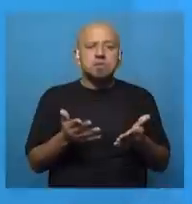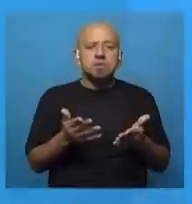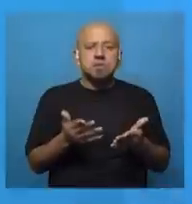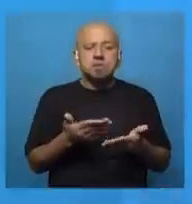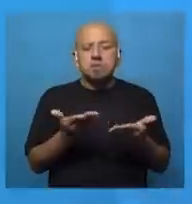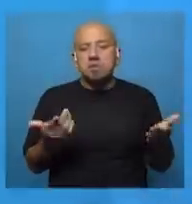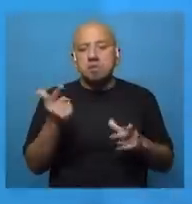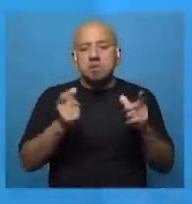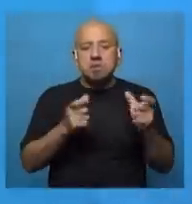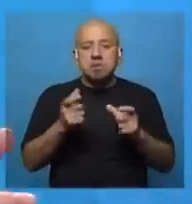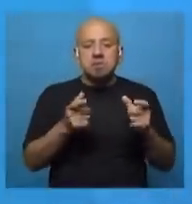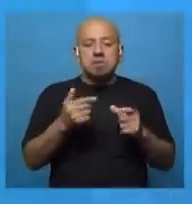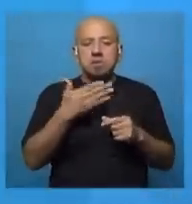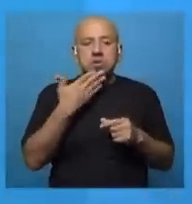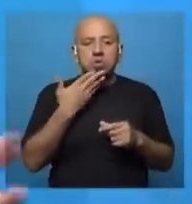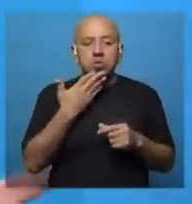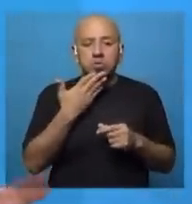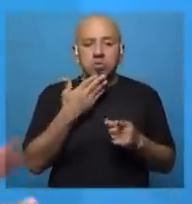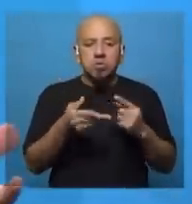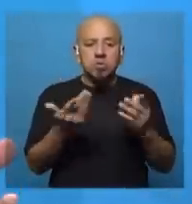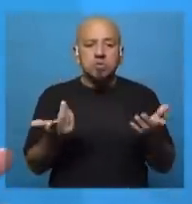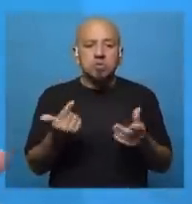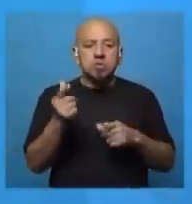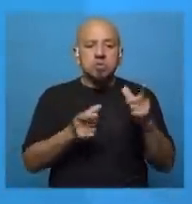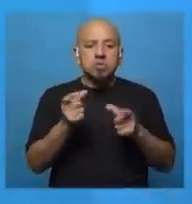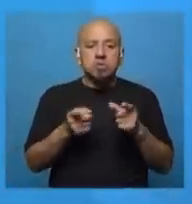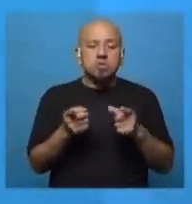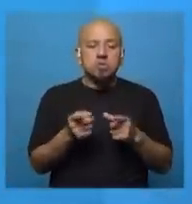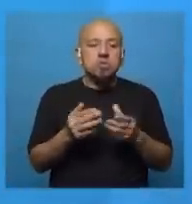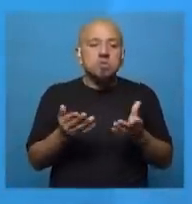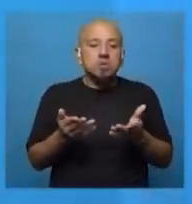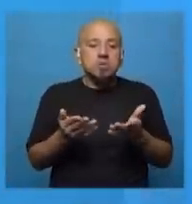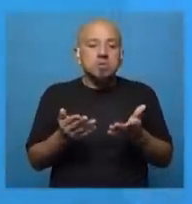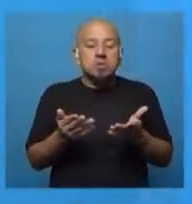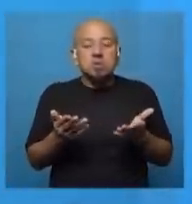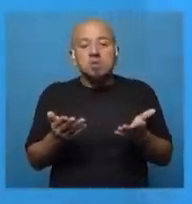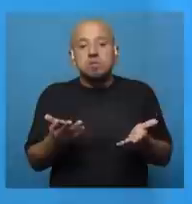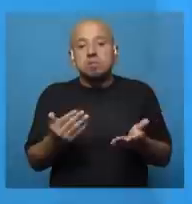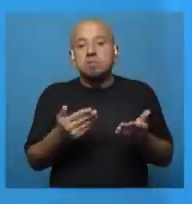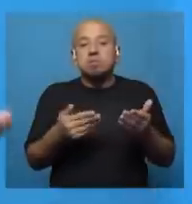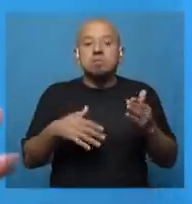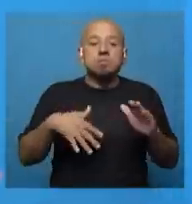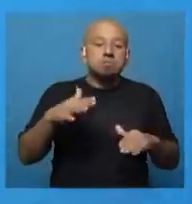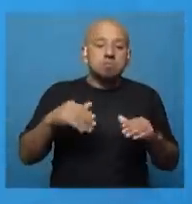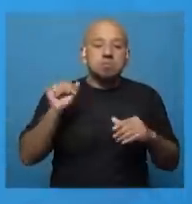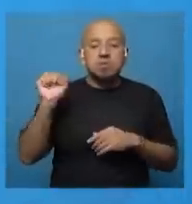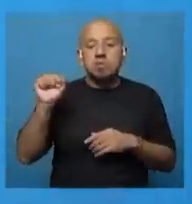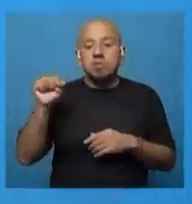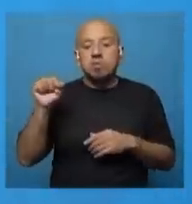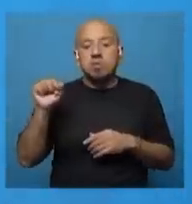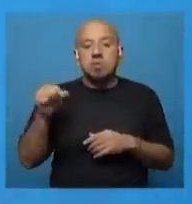pública porque las sospechas y la suspicacias son de la opinión pública si uno se va llevando ahora por las encuestas